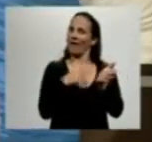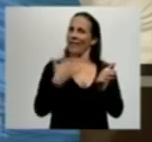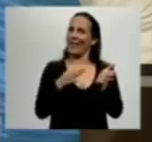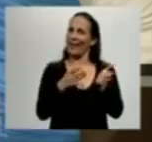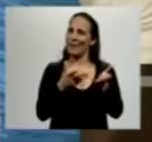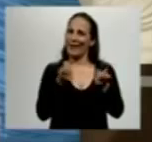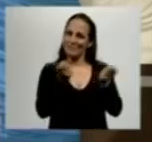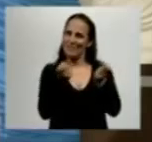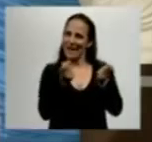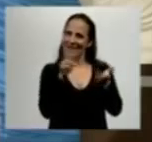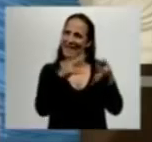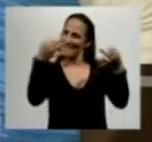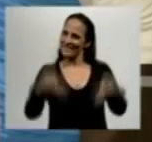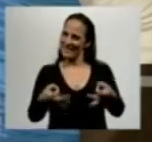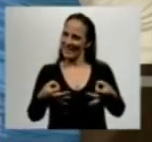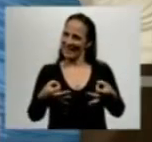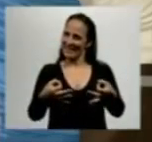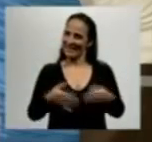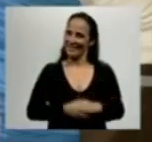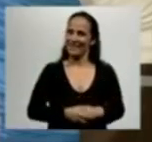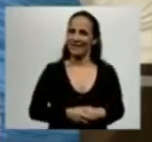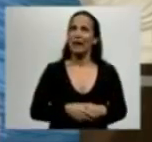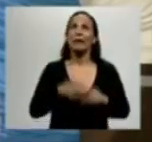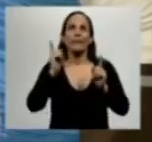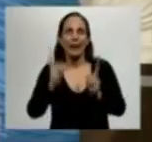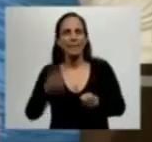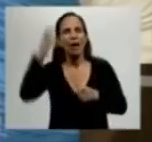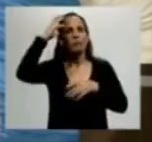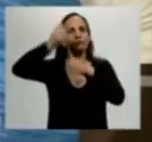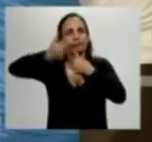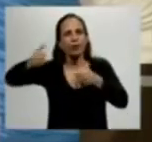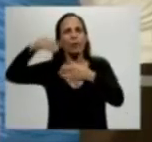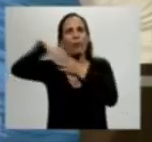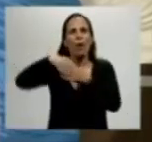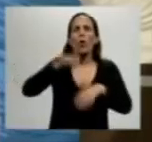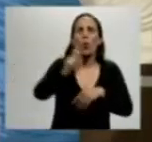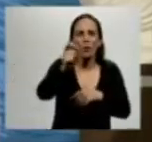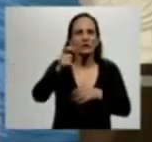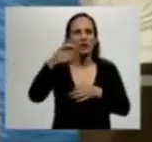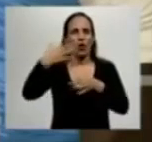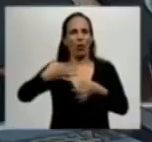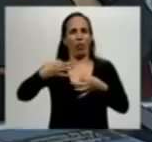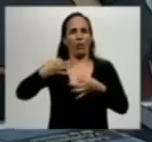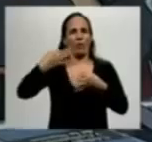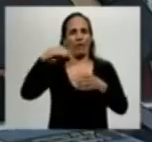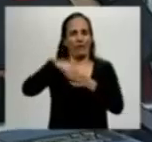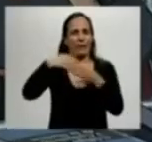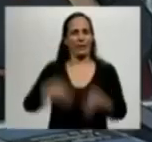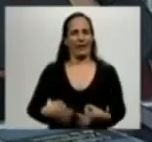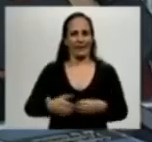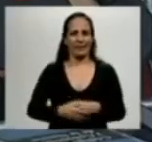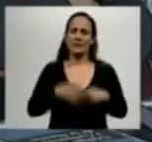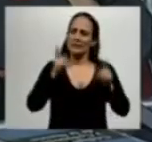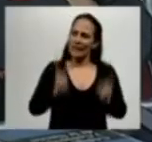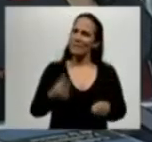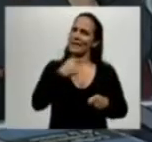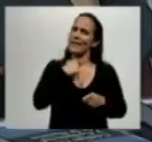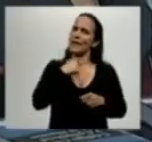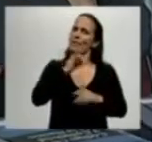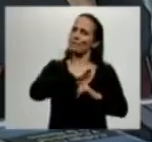fundamentalmente también tener celeridad en los juzgados, en los juicios. Por eso también quiero anunciar, y precisamente en un tema